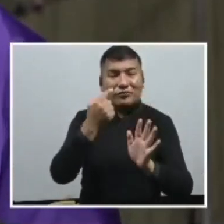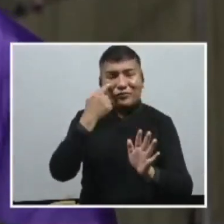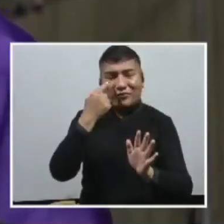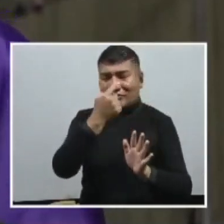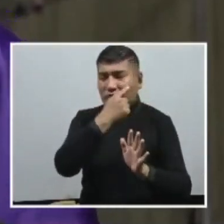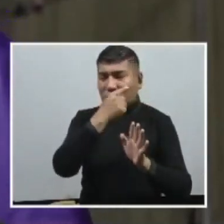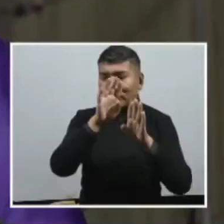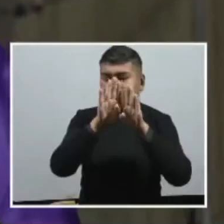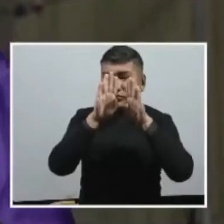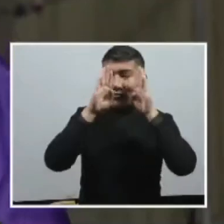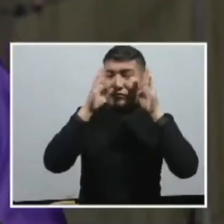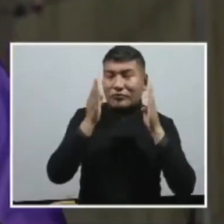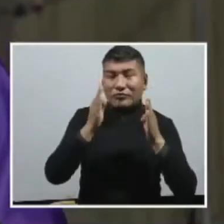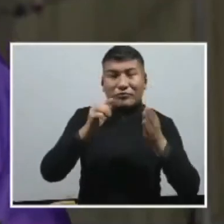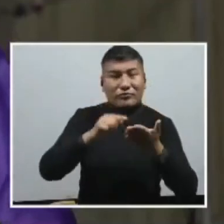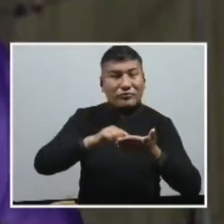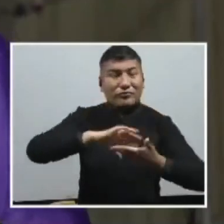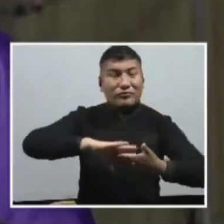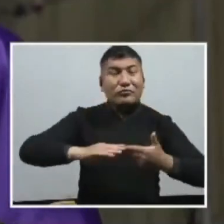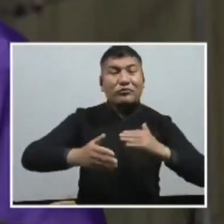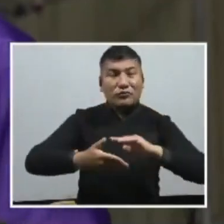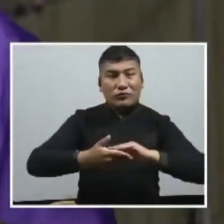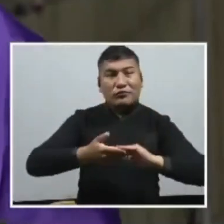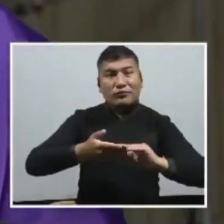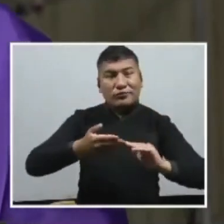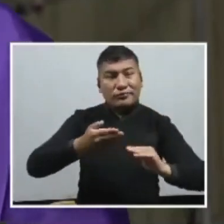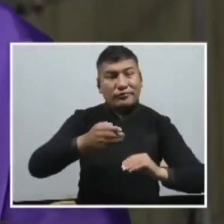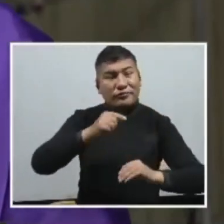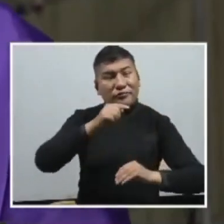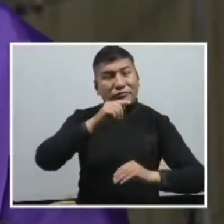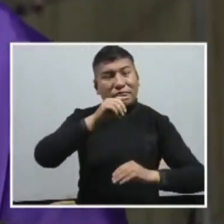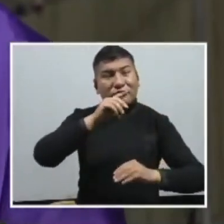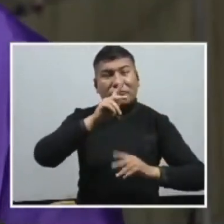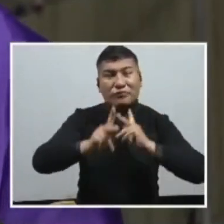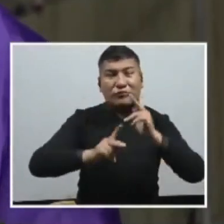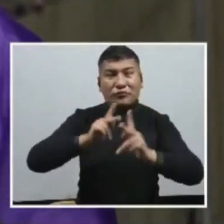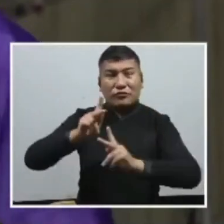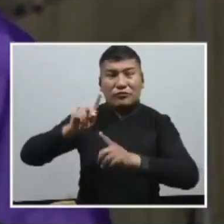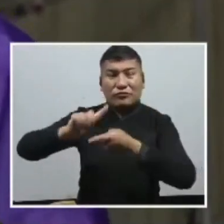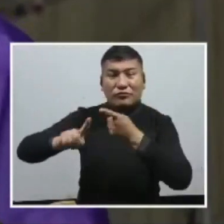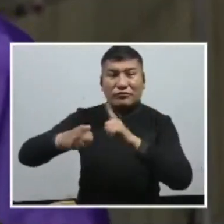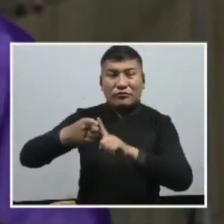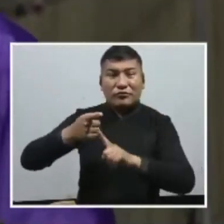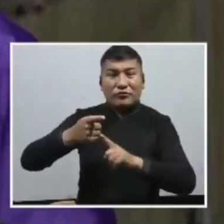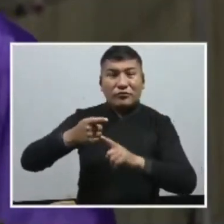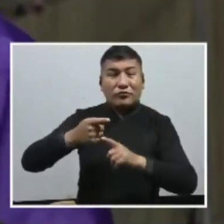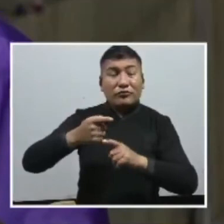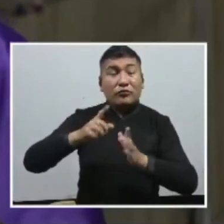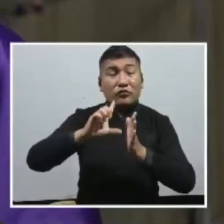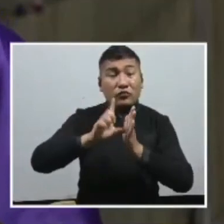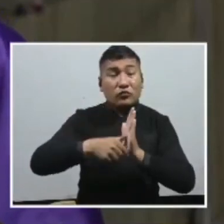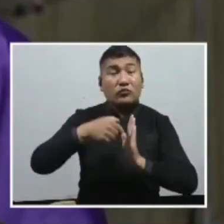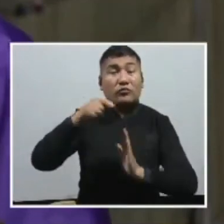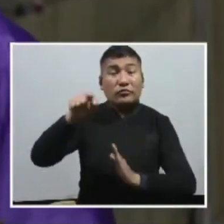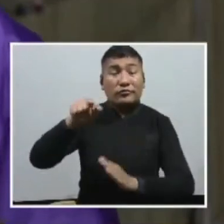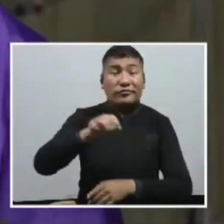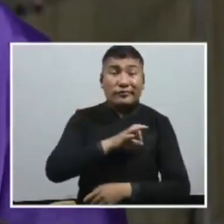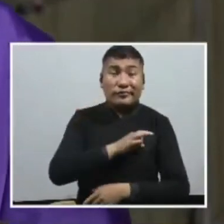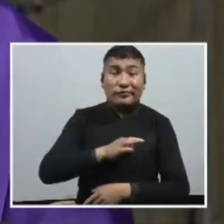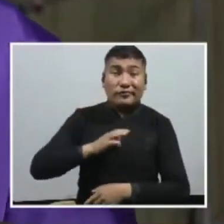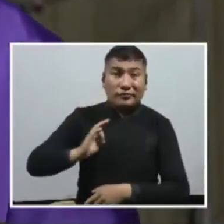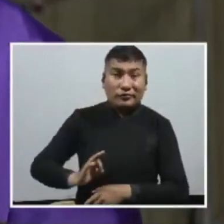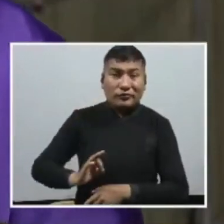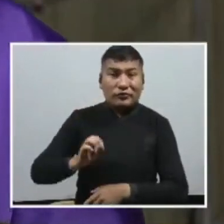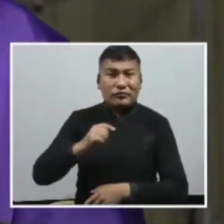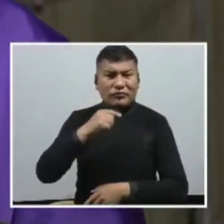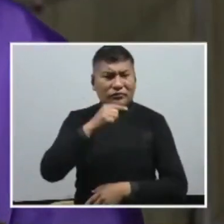Y así lo cuenta delante de la gente, de sus paisanos y vecinos. Después, delante de los fariseos, dice que es un